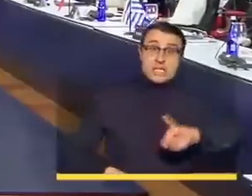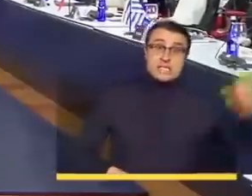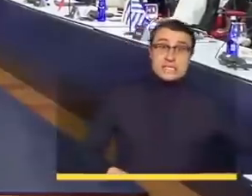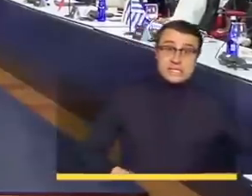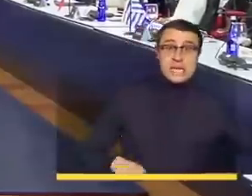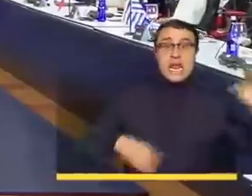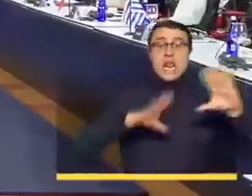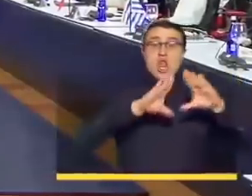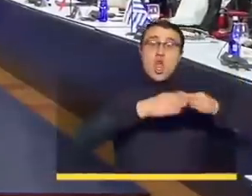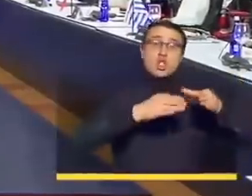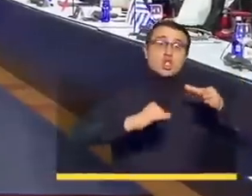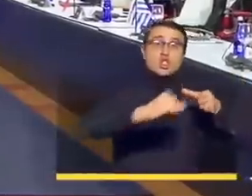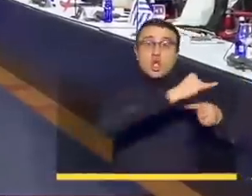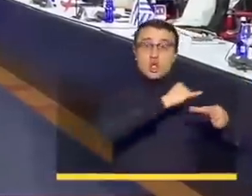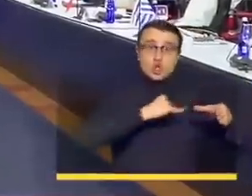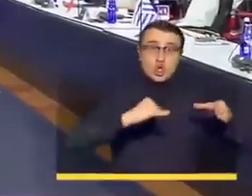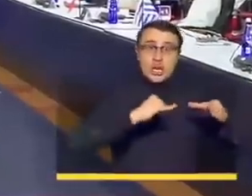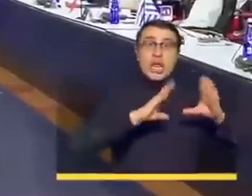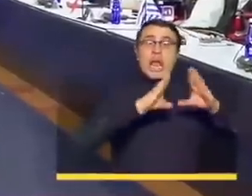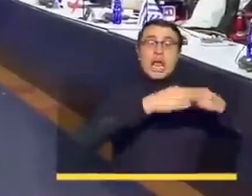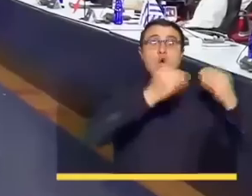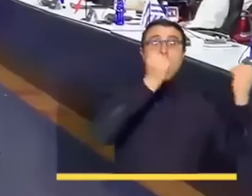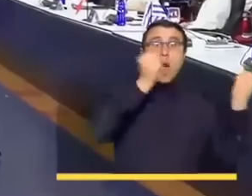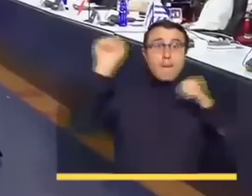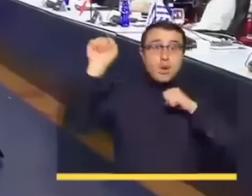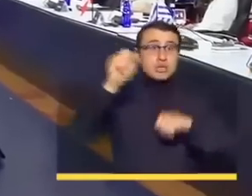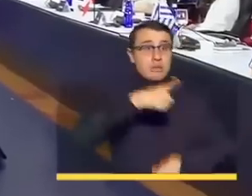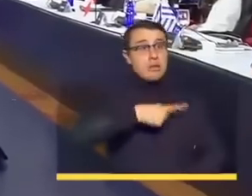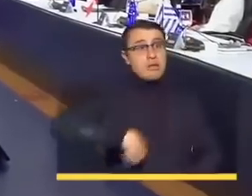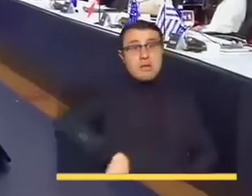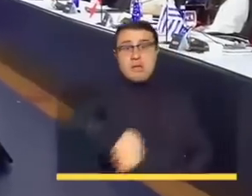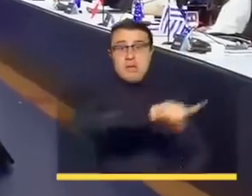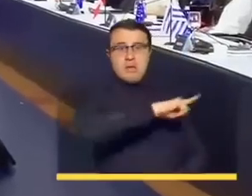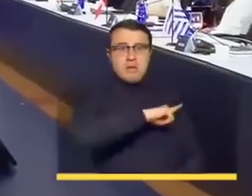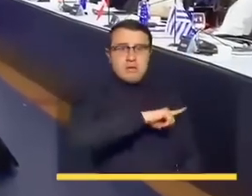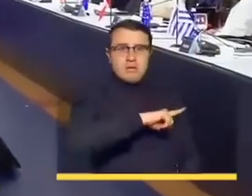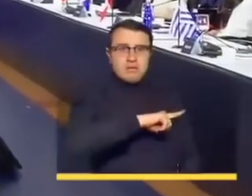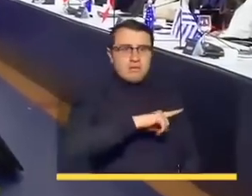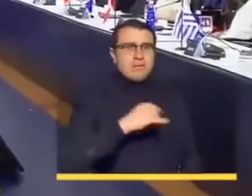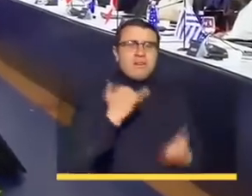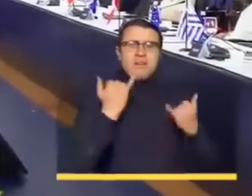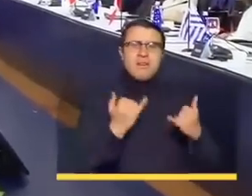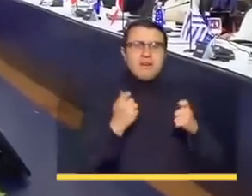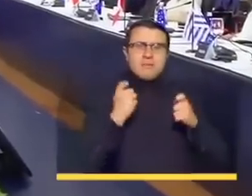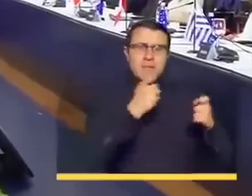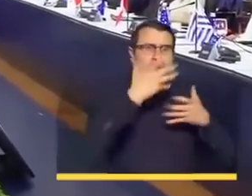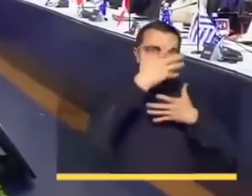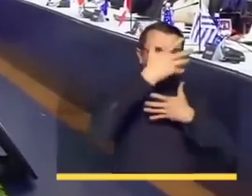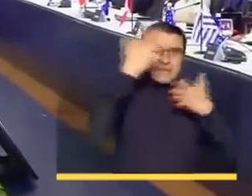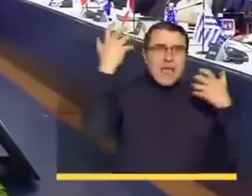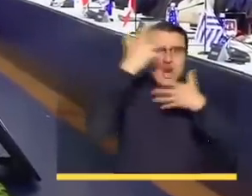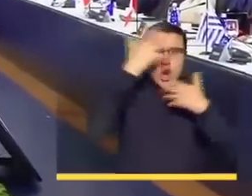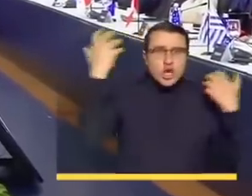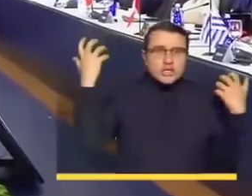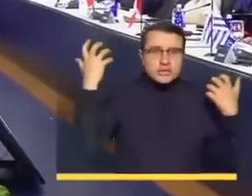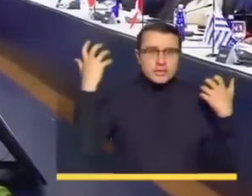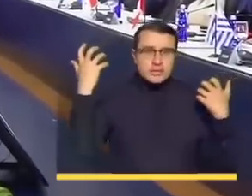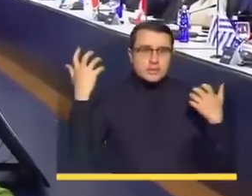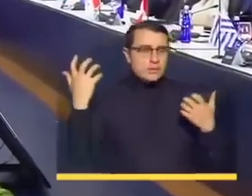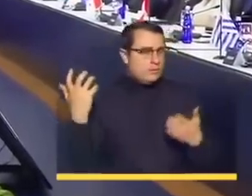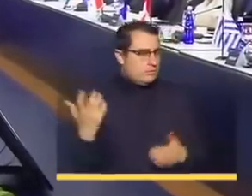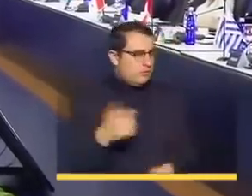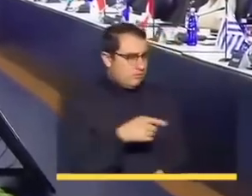los socialistas, de los comunistas, ahora dicen de los terroristas, de